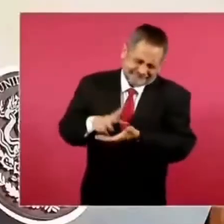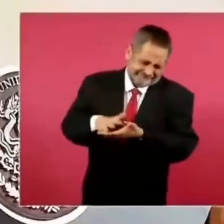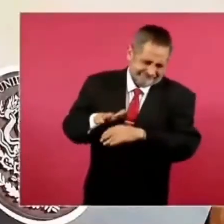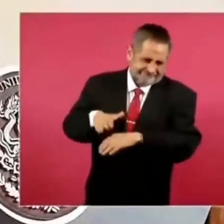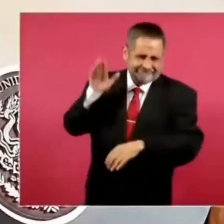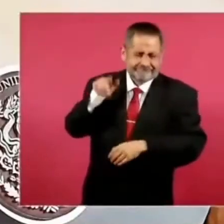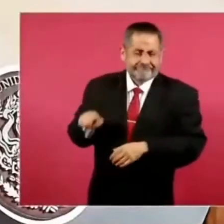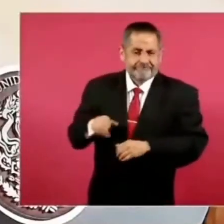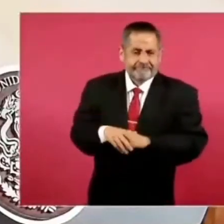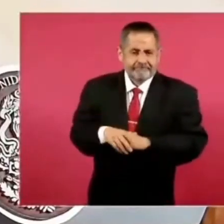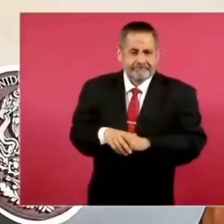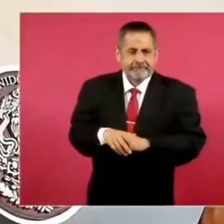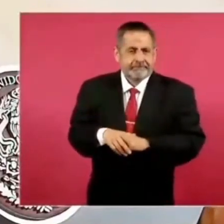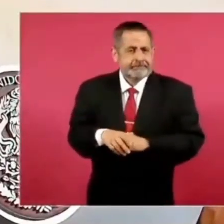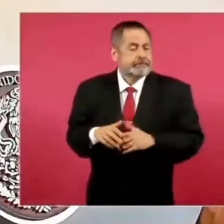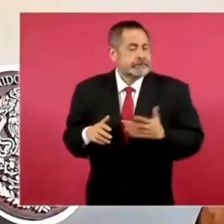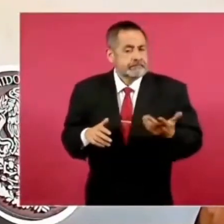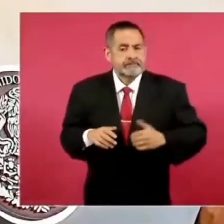Si la hacemos